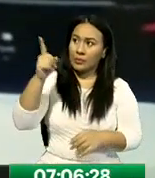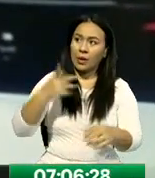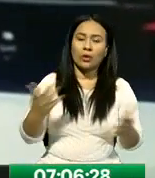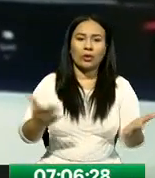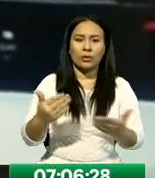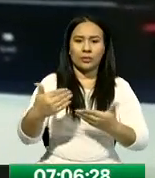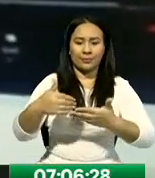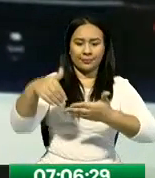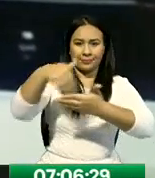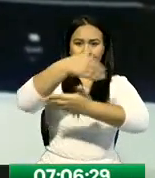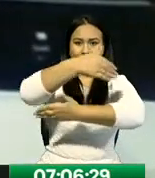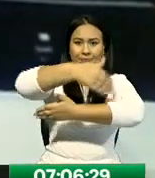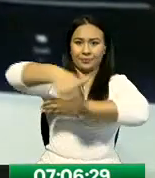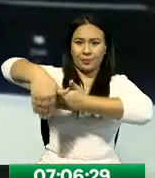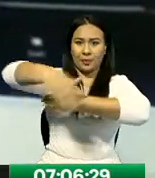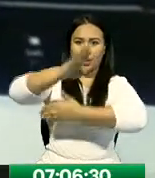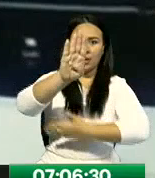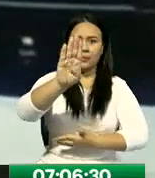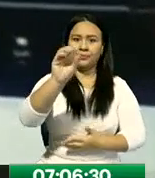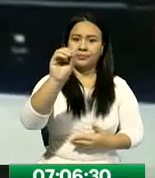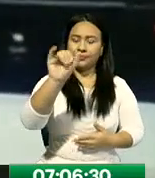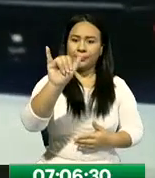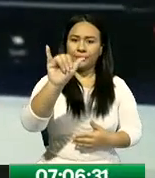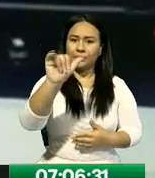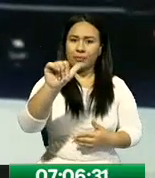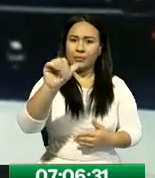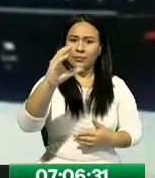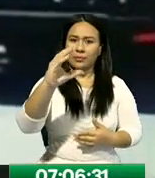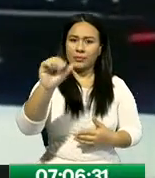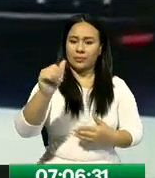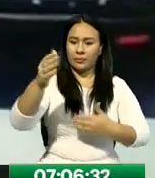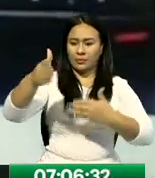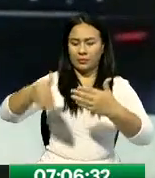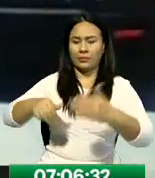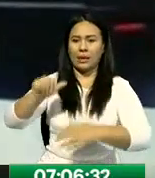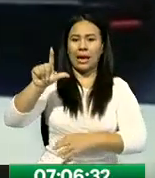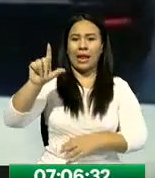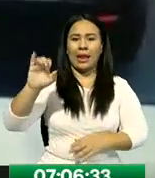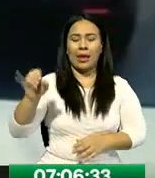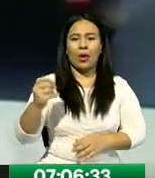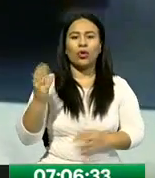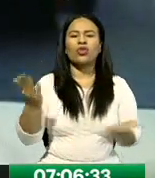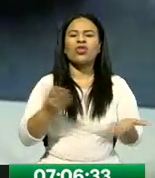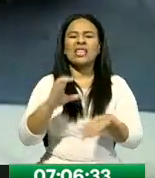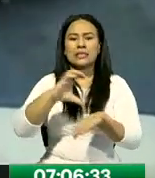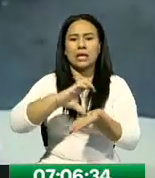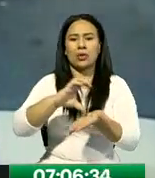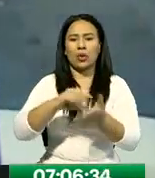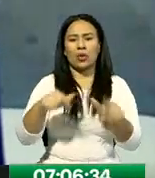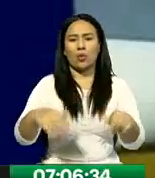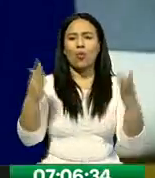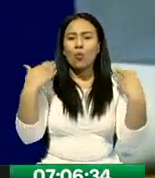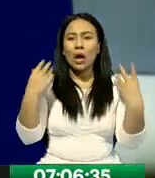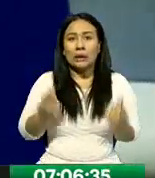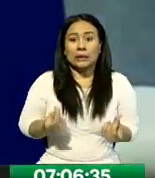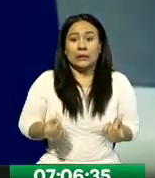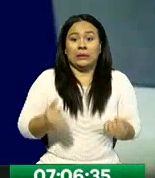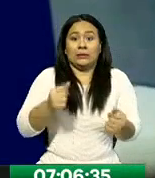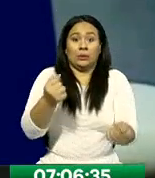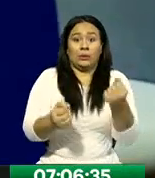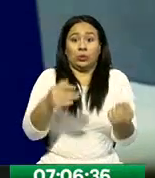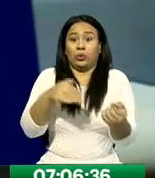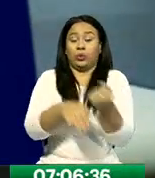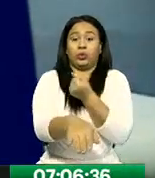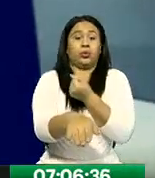esquina de las calles Boyacá y Alejo Lascano y emprendió en precipitada carrera. Aceleró su